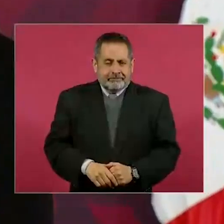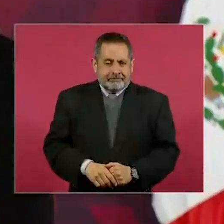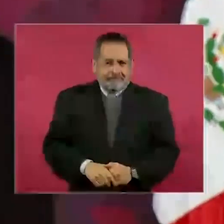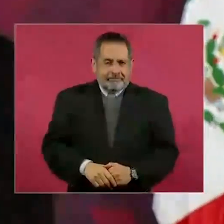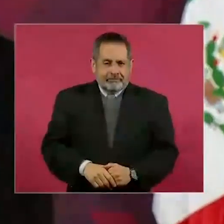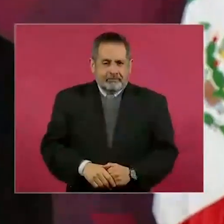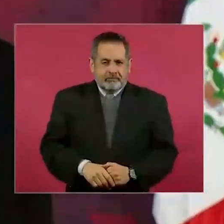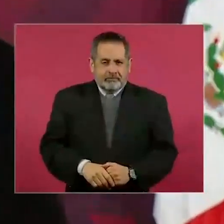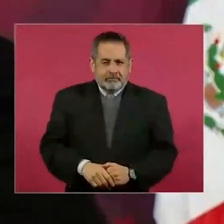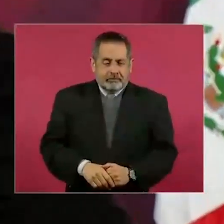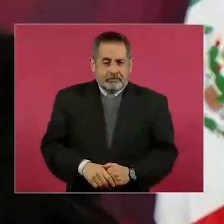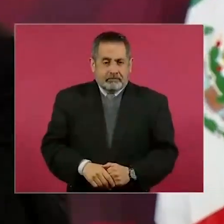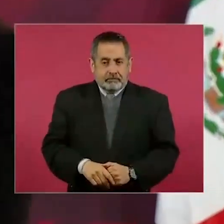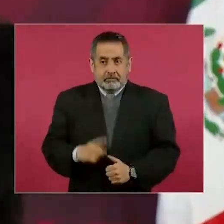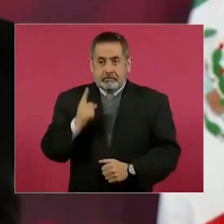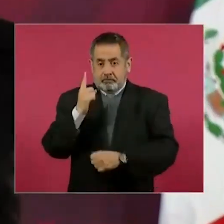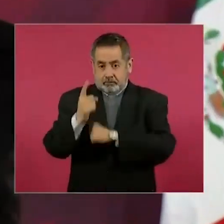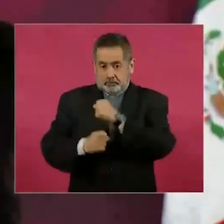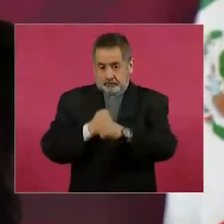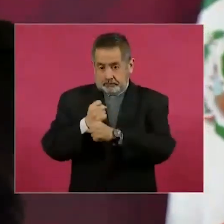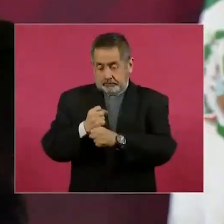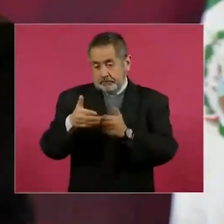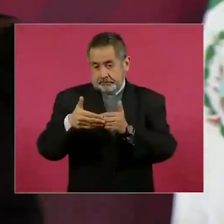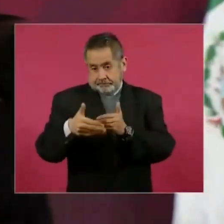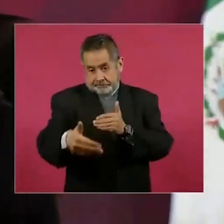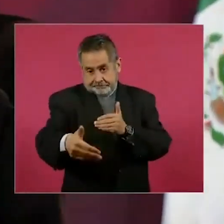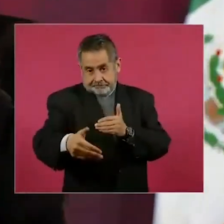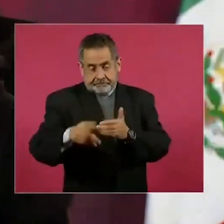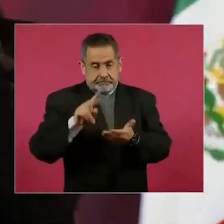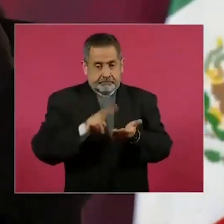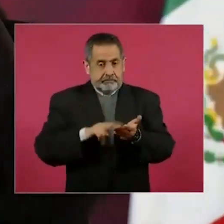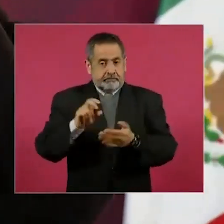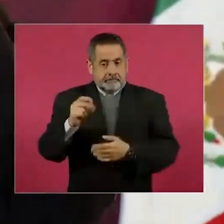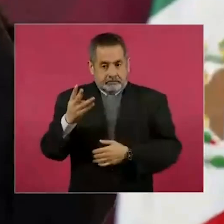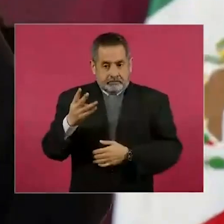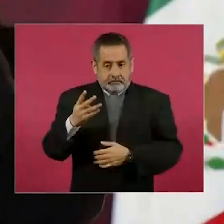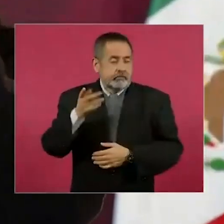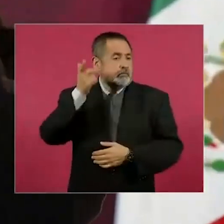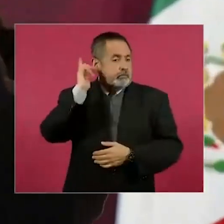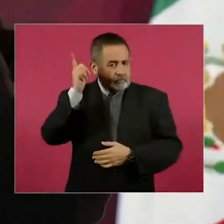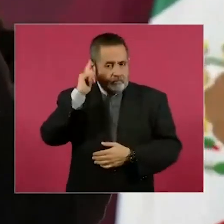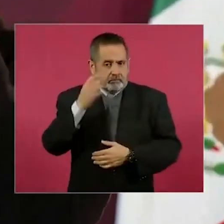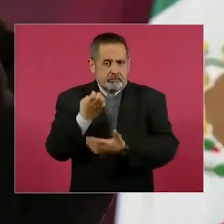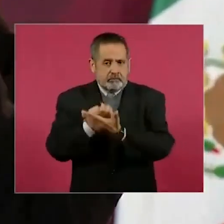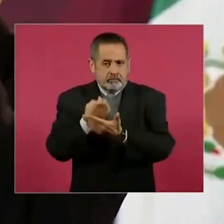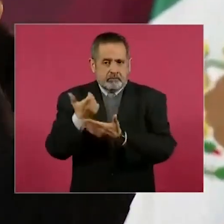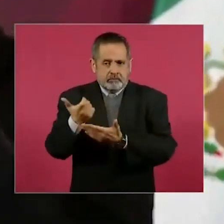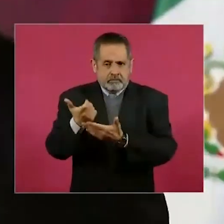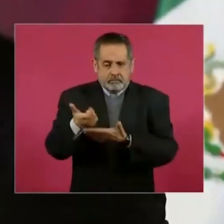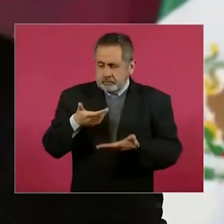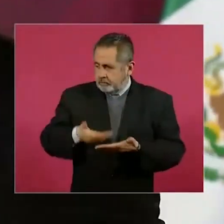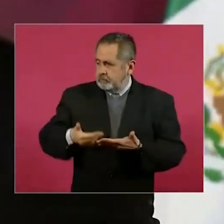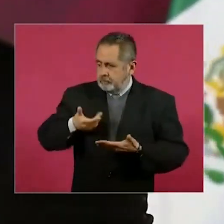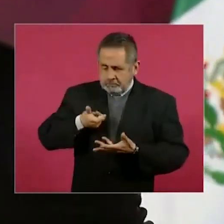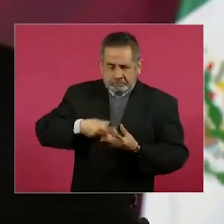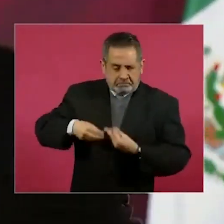Que el año que viene en lo económico sea como el actual,